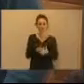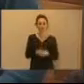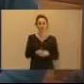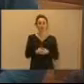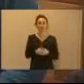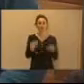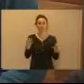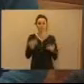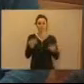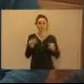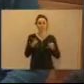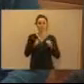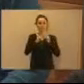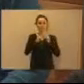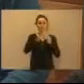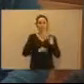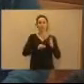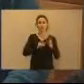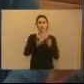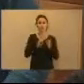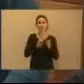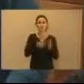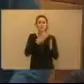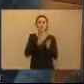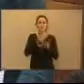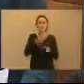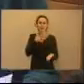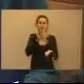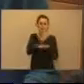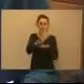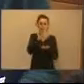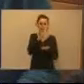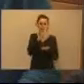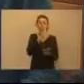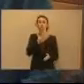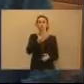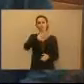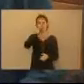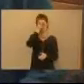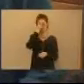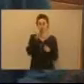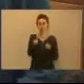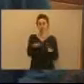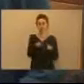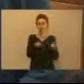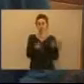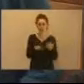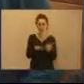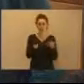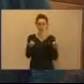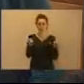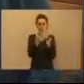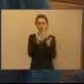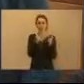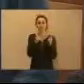que elaborar planes de erradicación de estas especies de sílidos sobre la raíz del problema. Necesitamos controlar y reducir las plantaciones